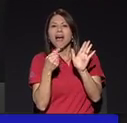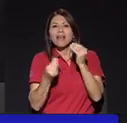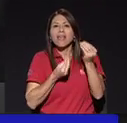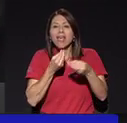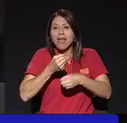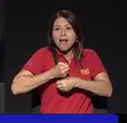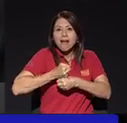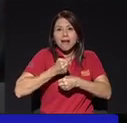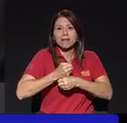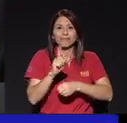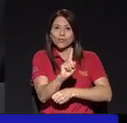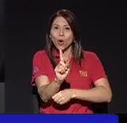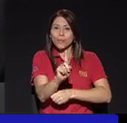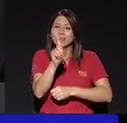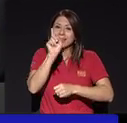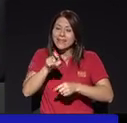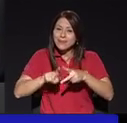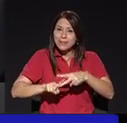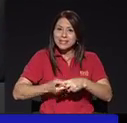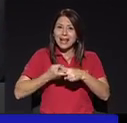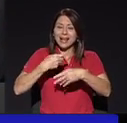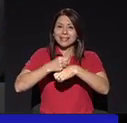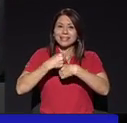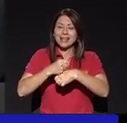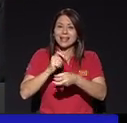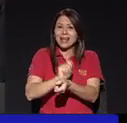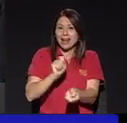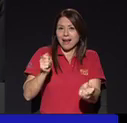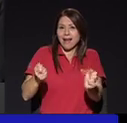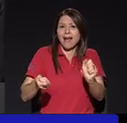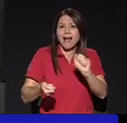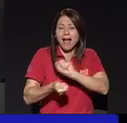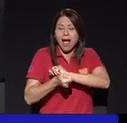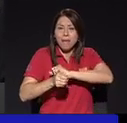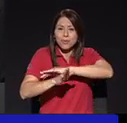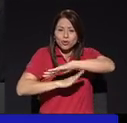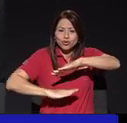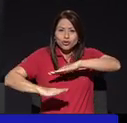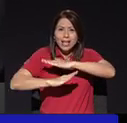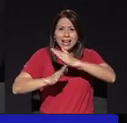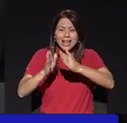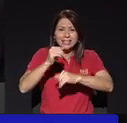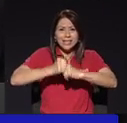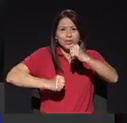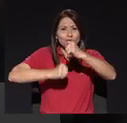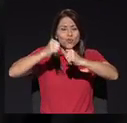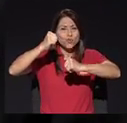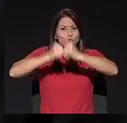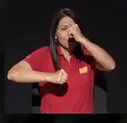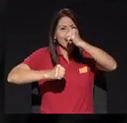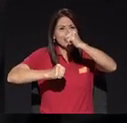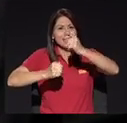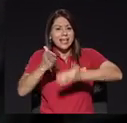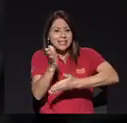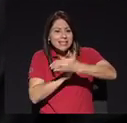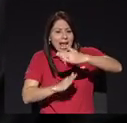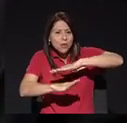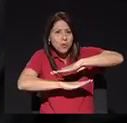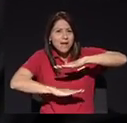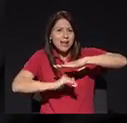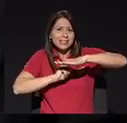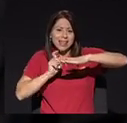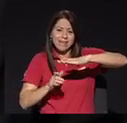que hacemos, no. O sea, hay que empezar a hacer ya cambios en las estructuras. Si hay que volarse una viga, volémonosla,